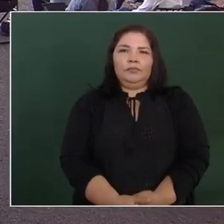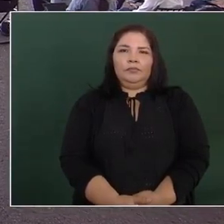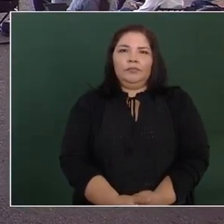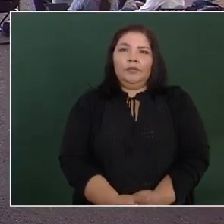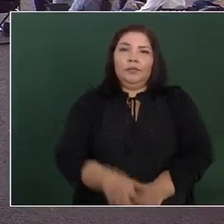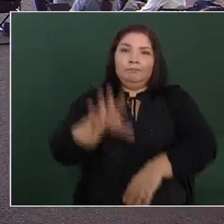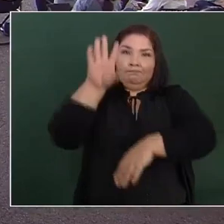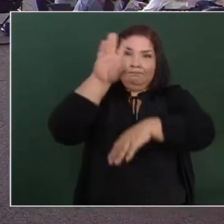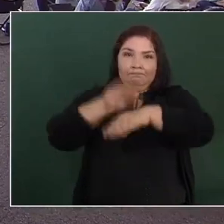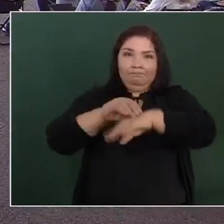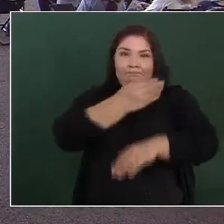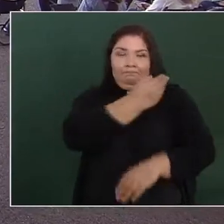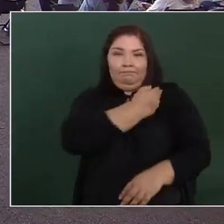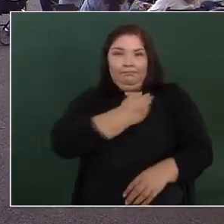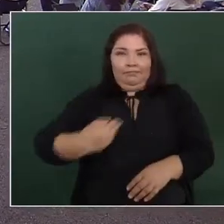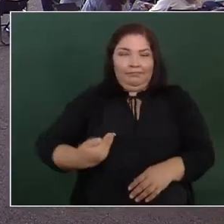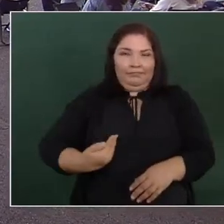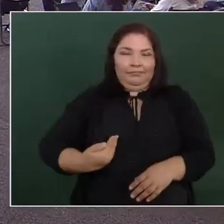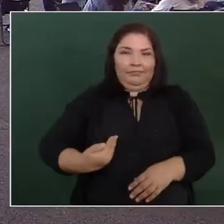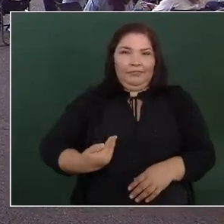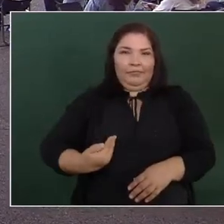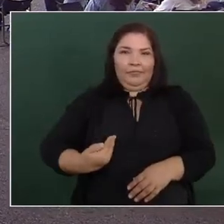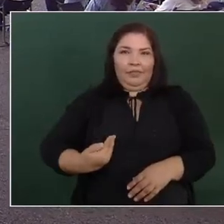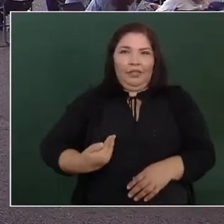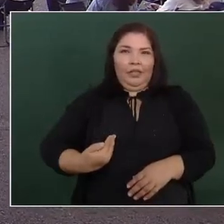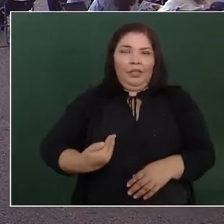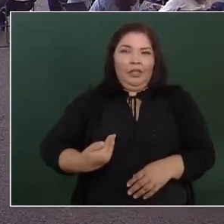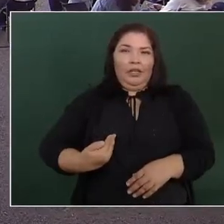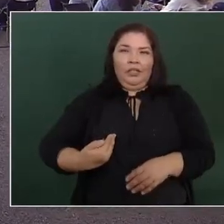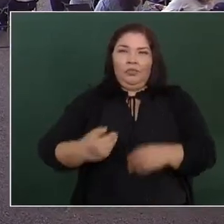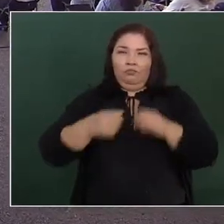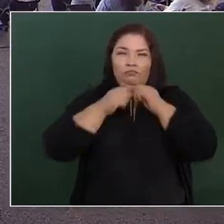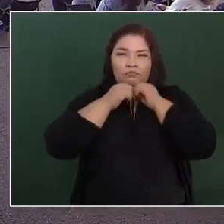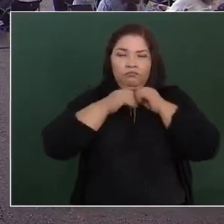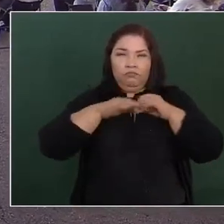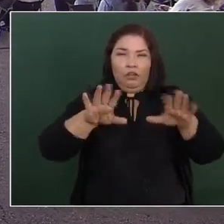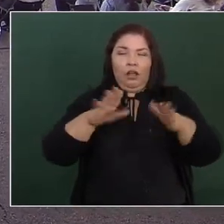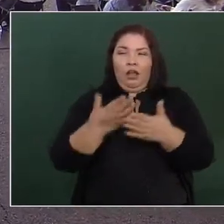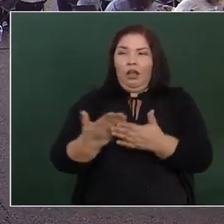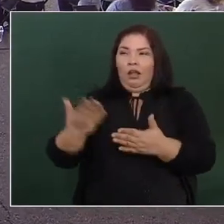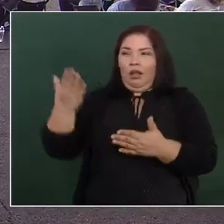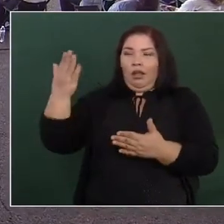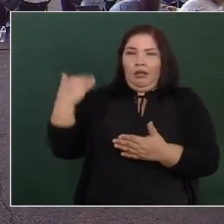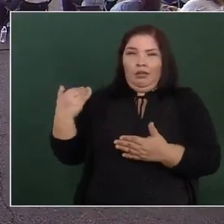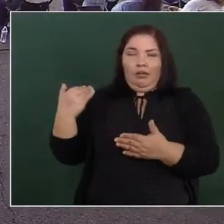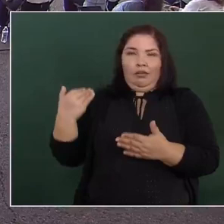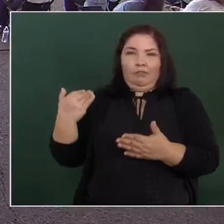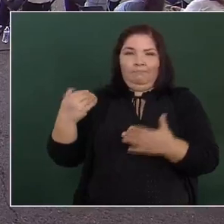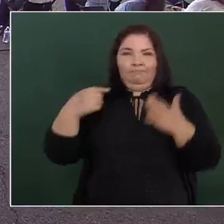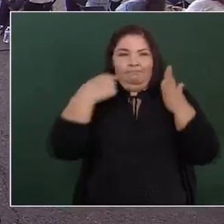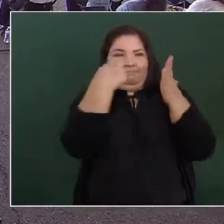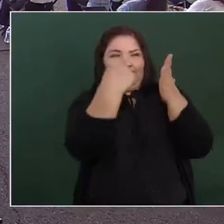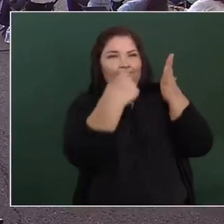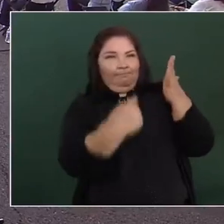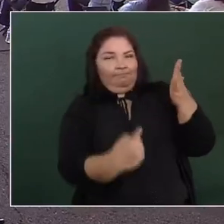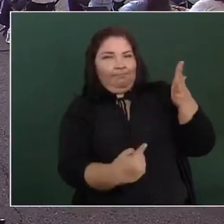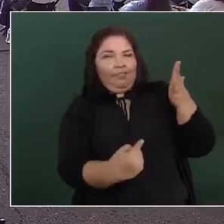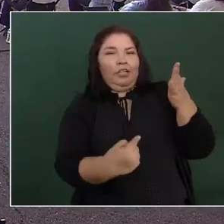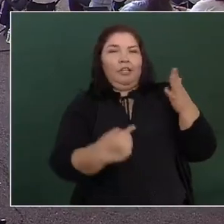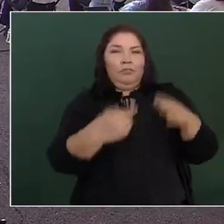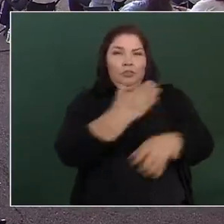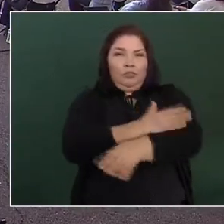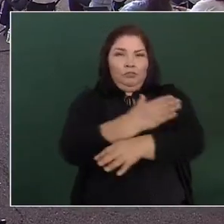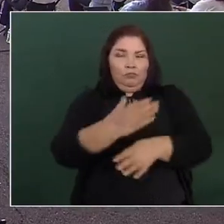Con su permiso, presidente, con toda la información anterior, la que acaban de dar mis